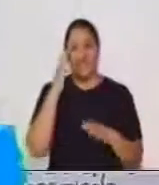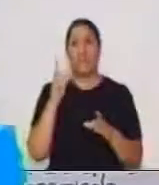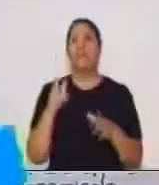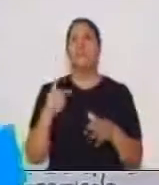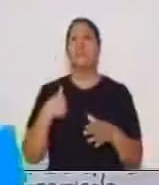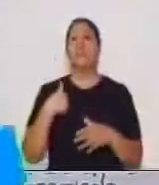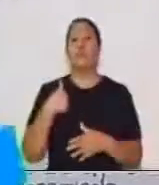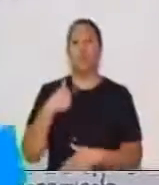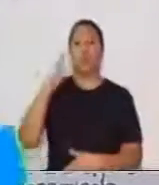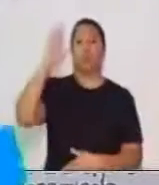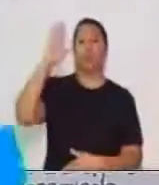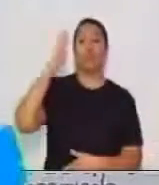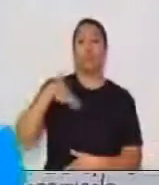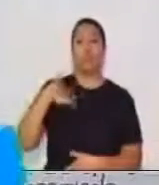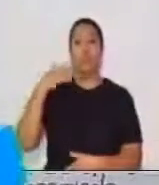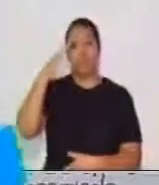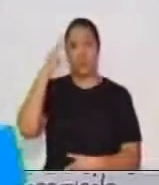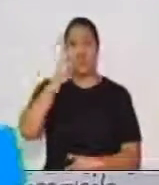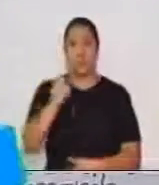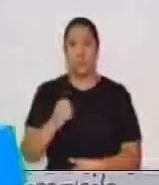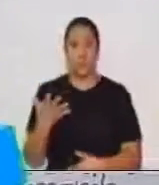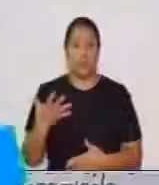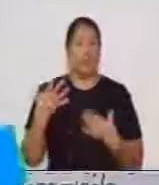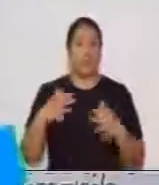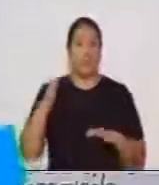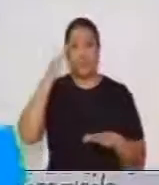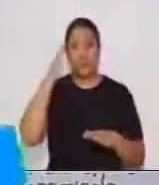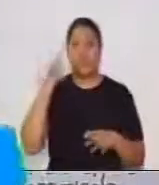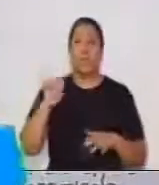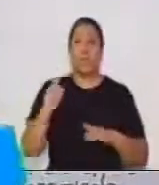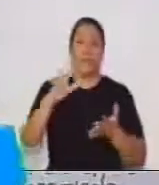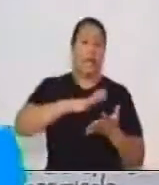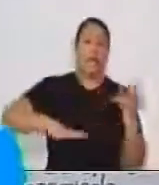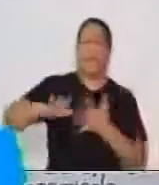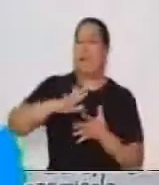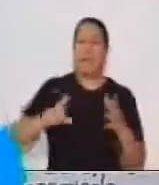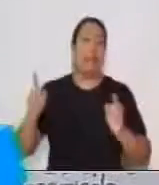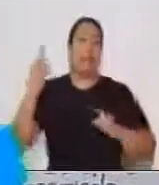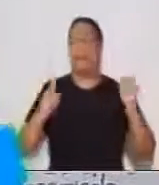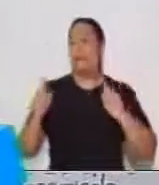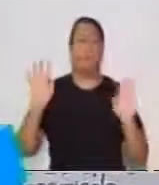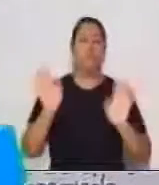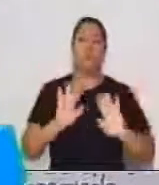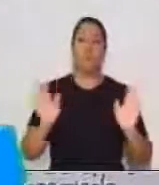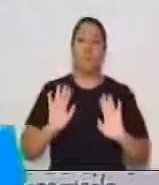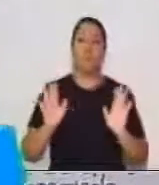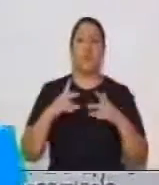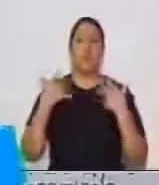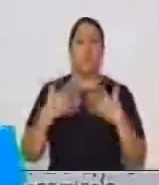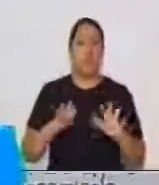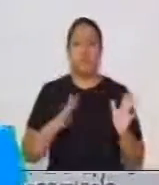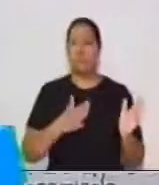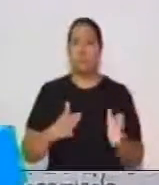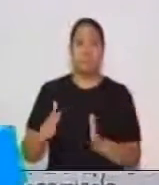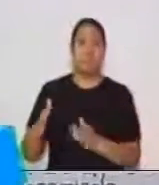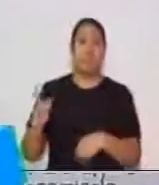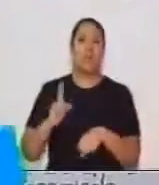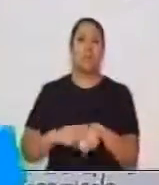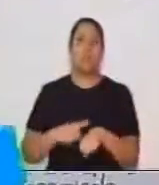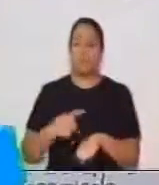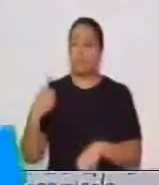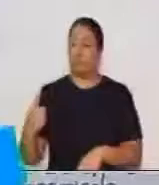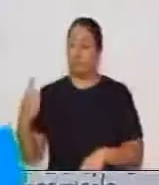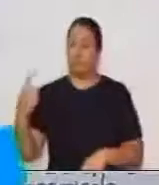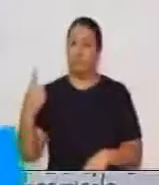que realizar su intervención, ¿sí? Cuando hablamos de mesa redonda, otra de